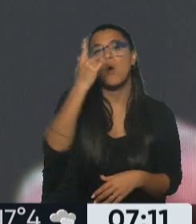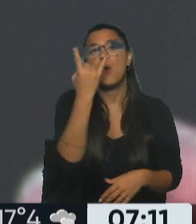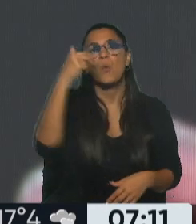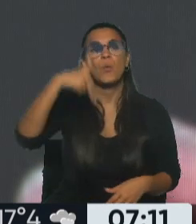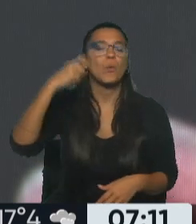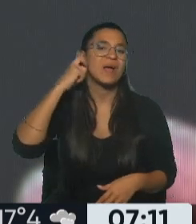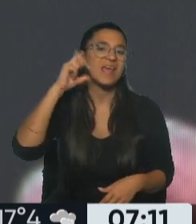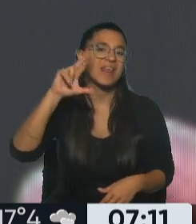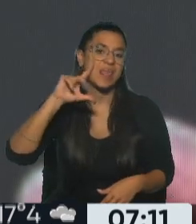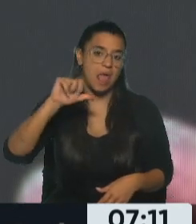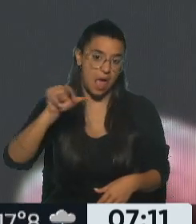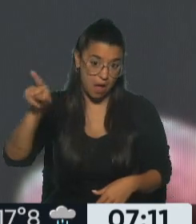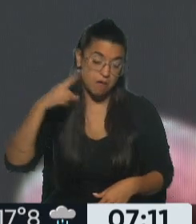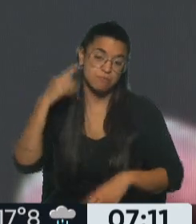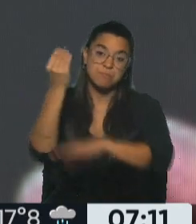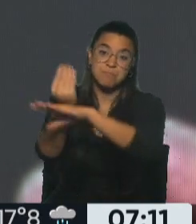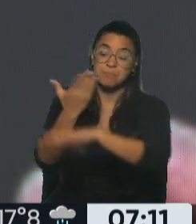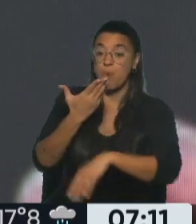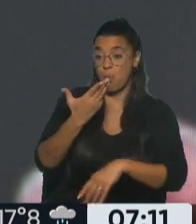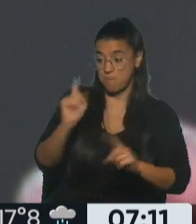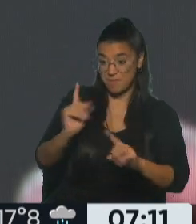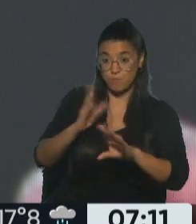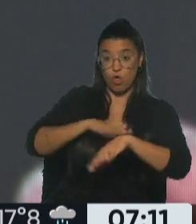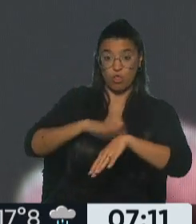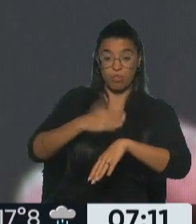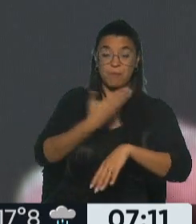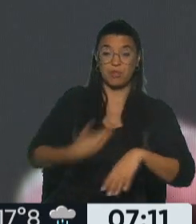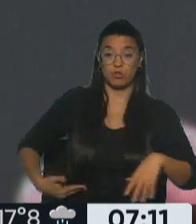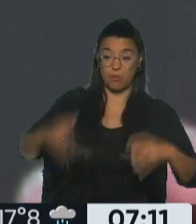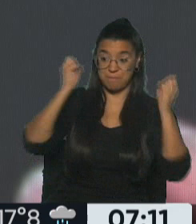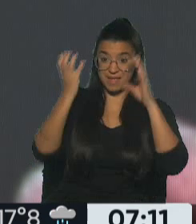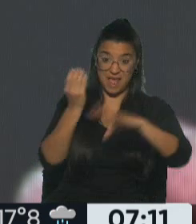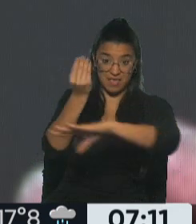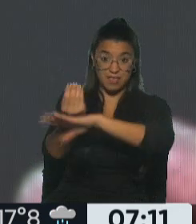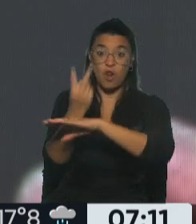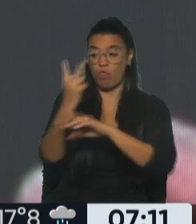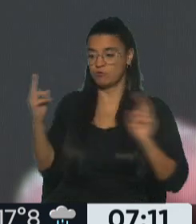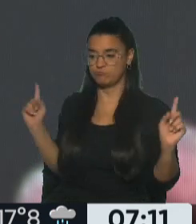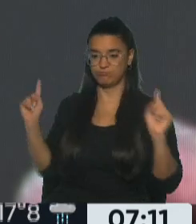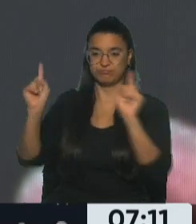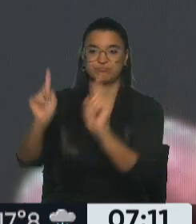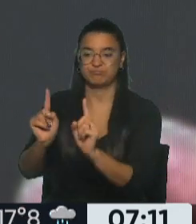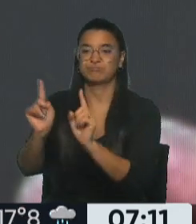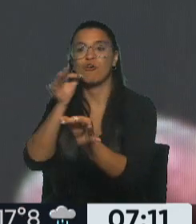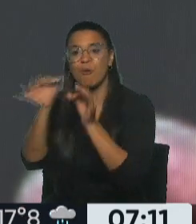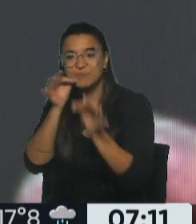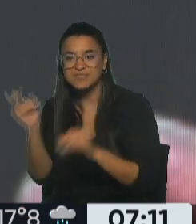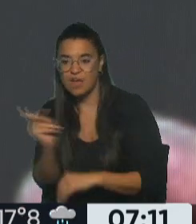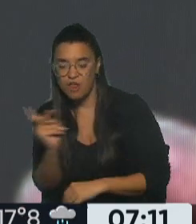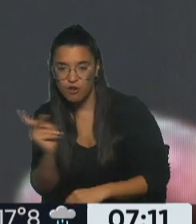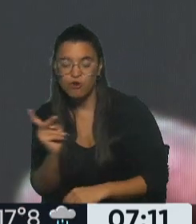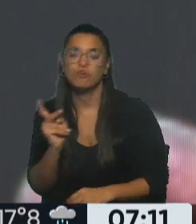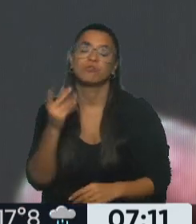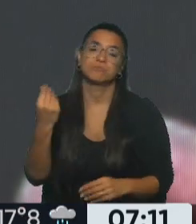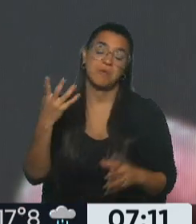presente en La Asunción del presidente Javier Miley justamente y tuvieron una conversación en